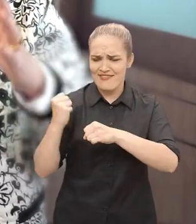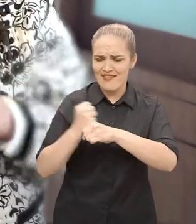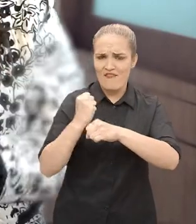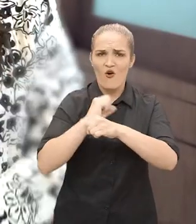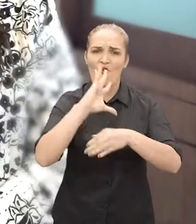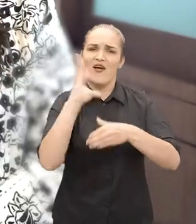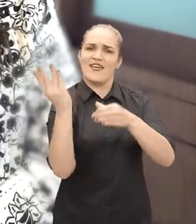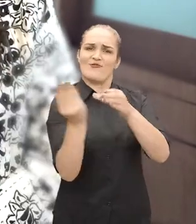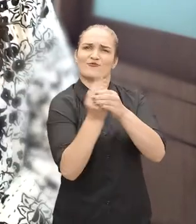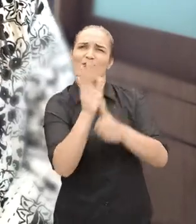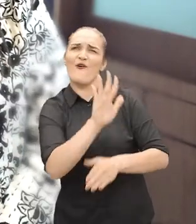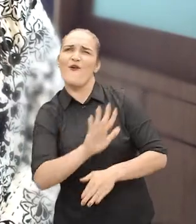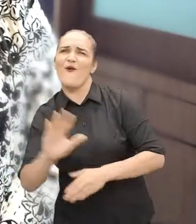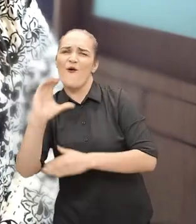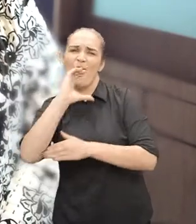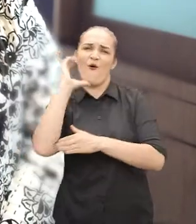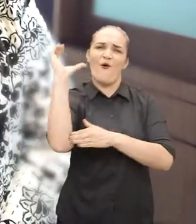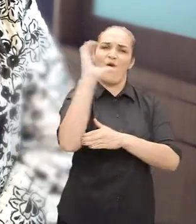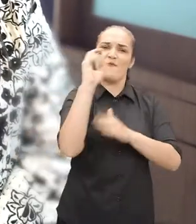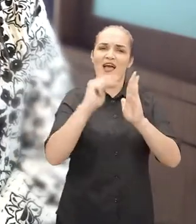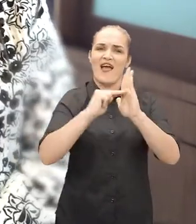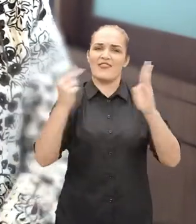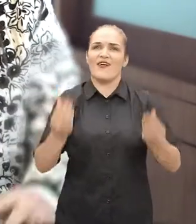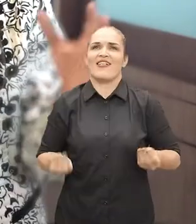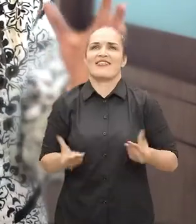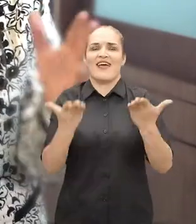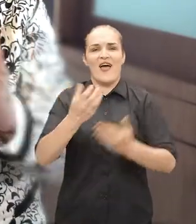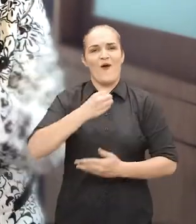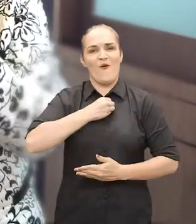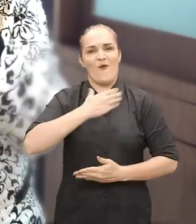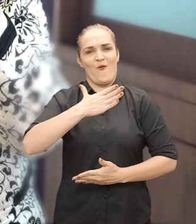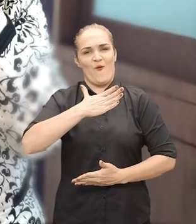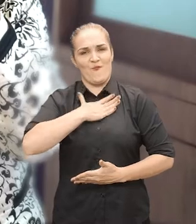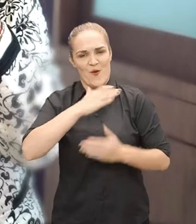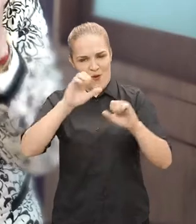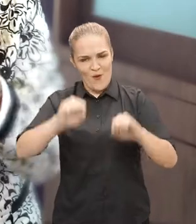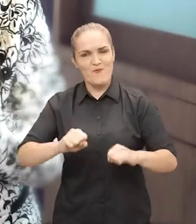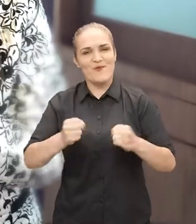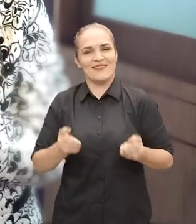la inclusión digital y para que todos los colombianos accedan